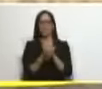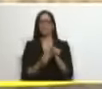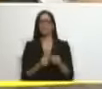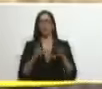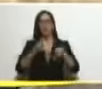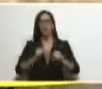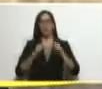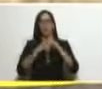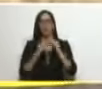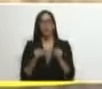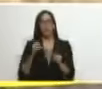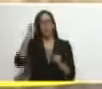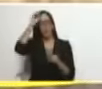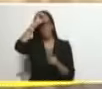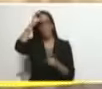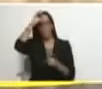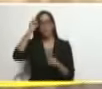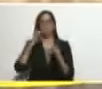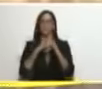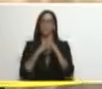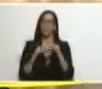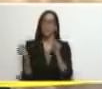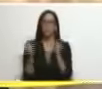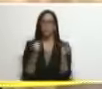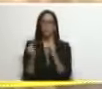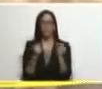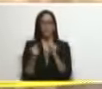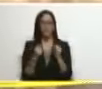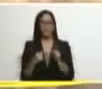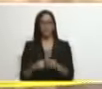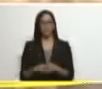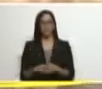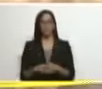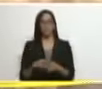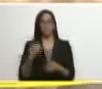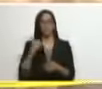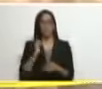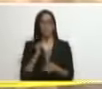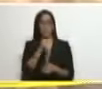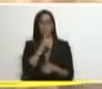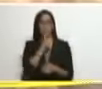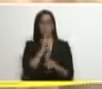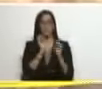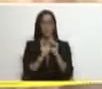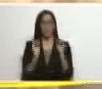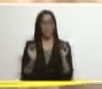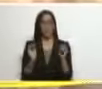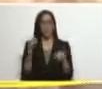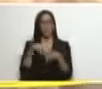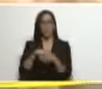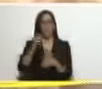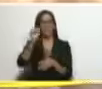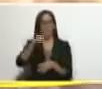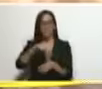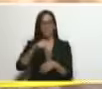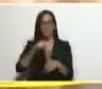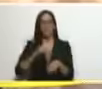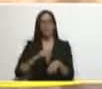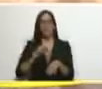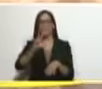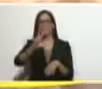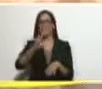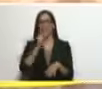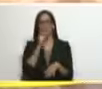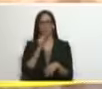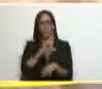abarcando todas las opiniones, todos los debates. Hubo quienes llamaron a votar sí por 3 preguntas